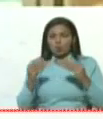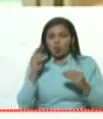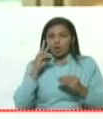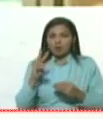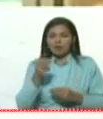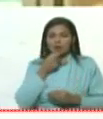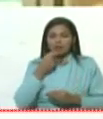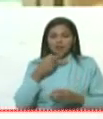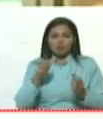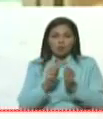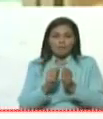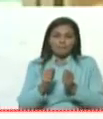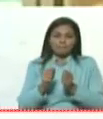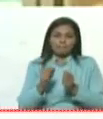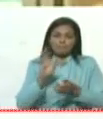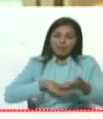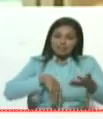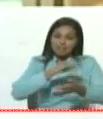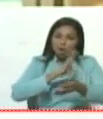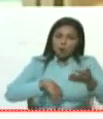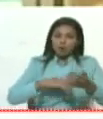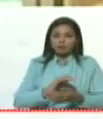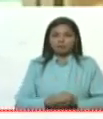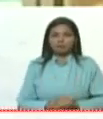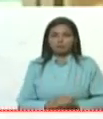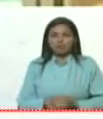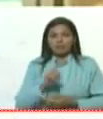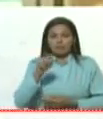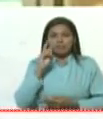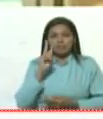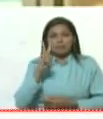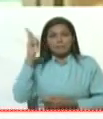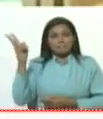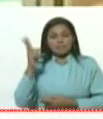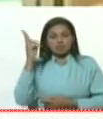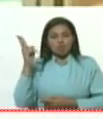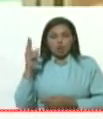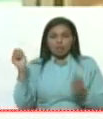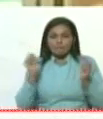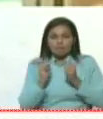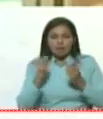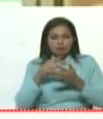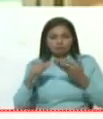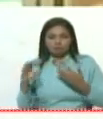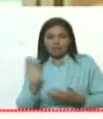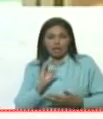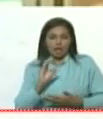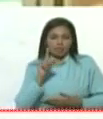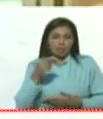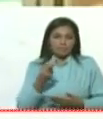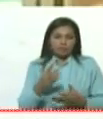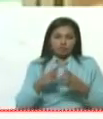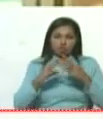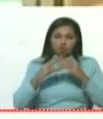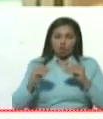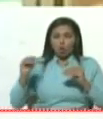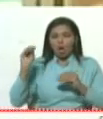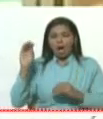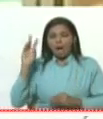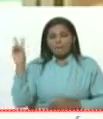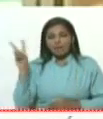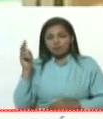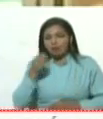se ve Barcelona. Y así como se ve La Victoria, Mérida, Barcelona, Caracas, toda Venezuela bella,